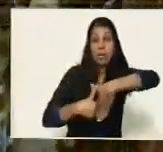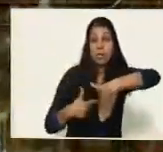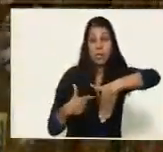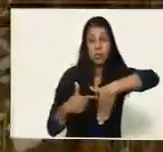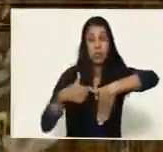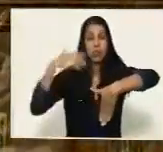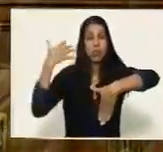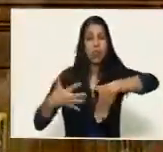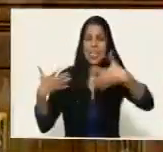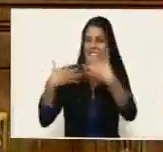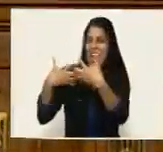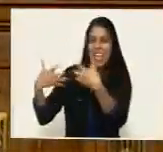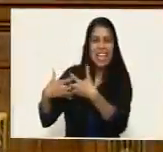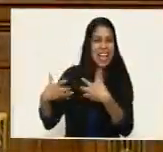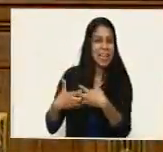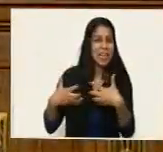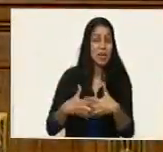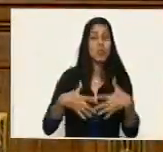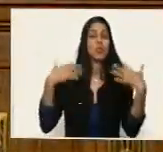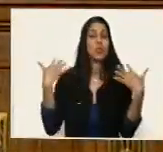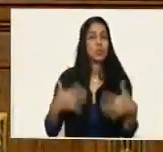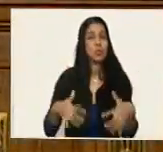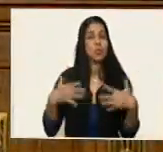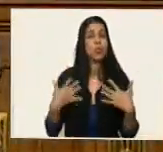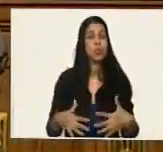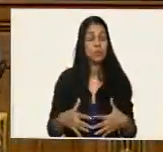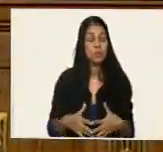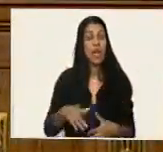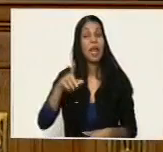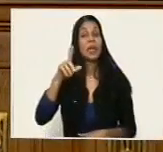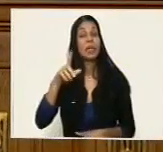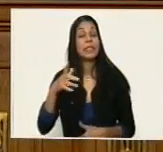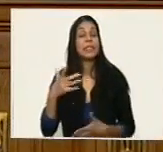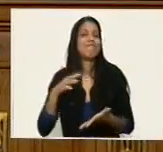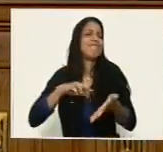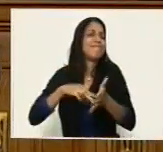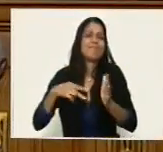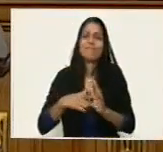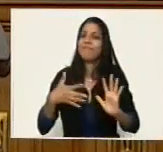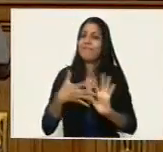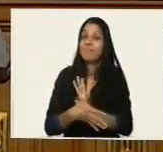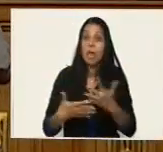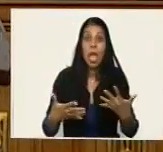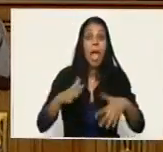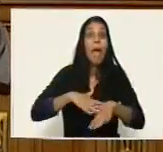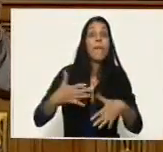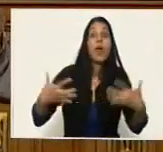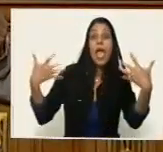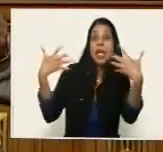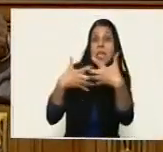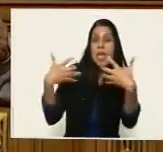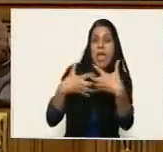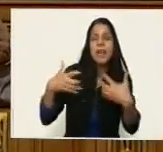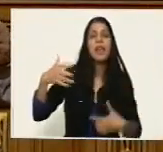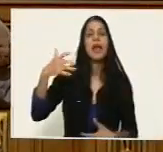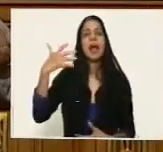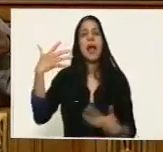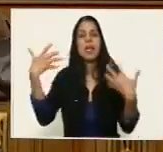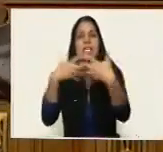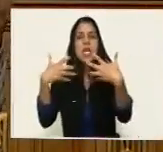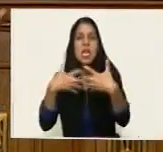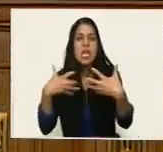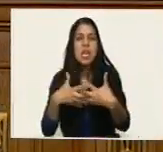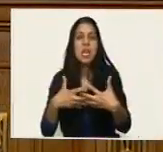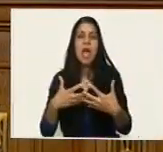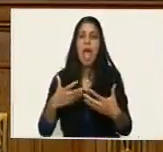que además implicaba, porque la guerra, como todos sabemos, no solamente es la guerra de